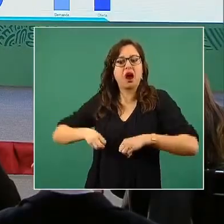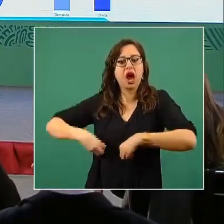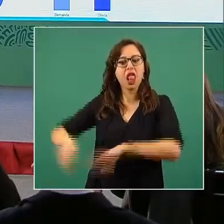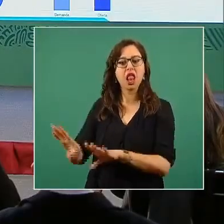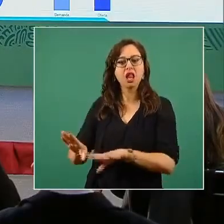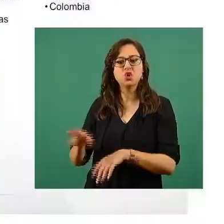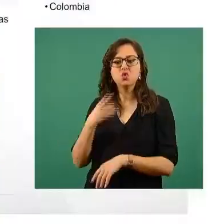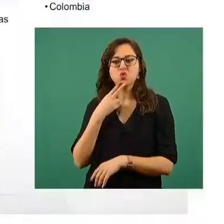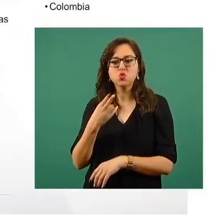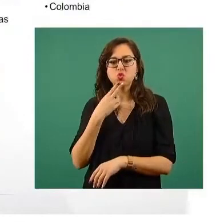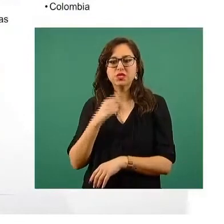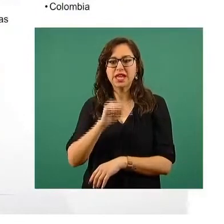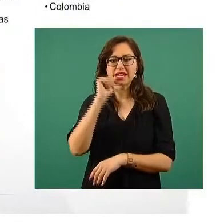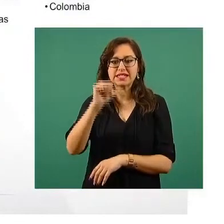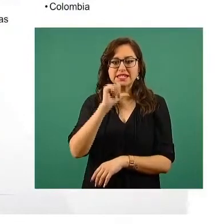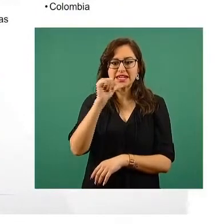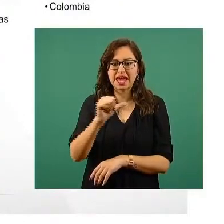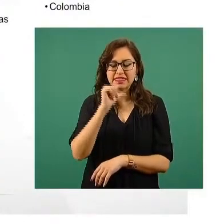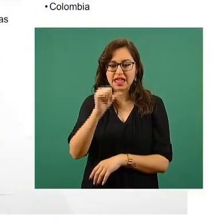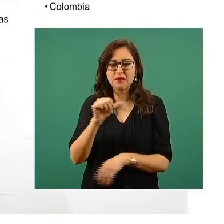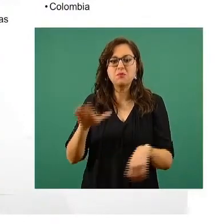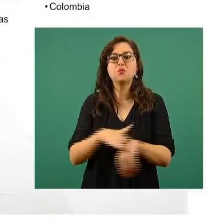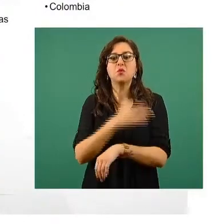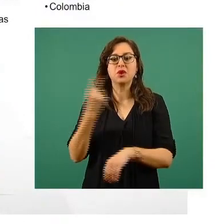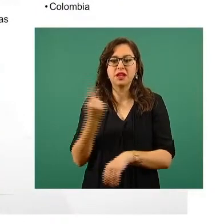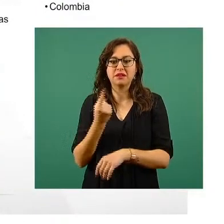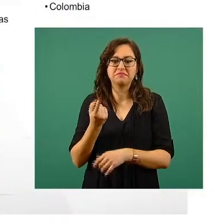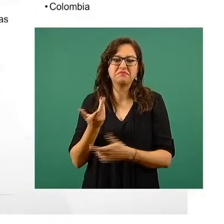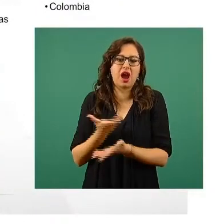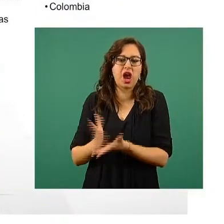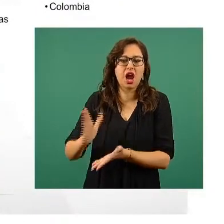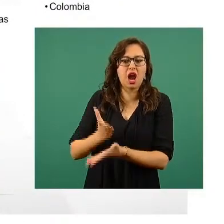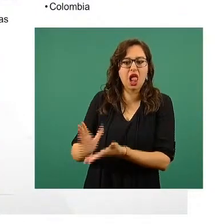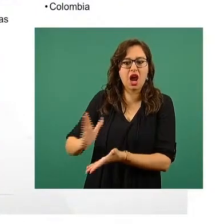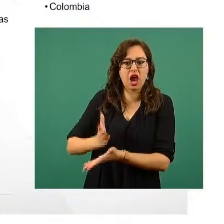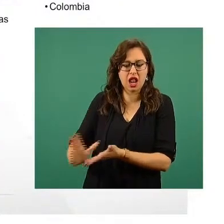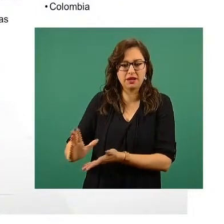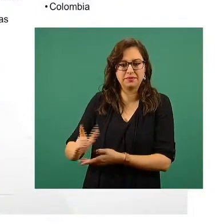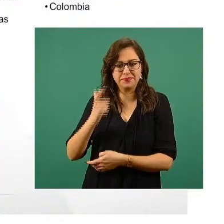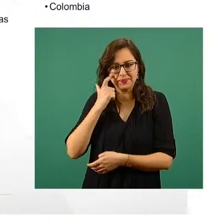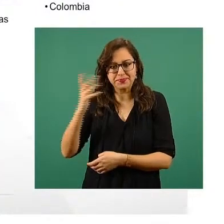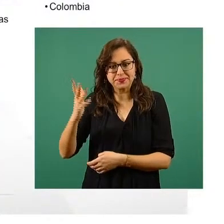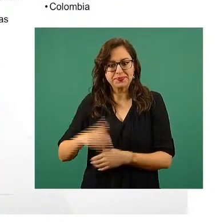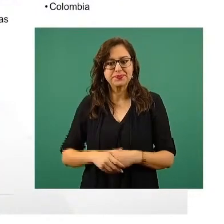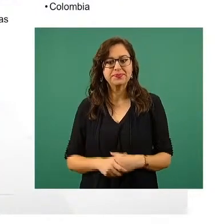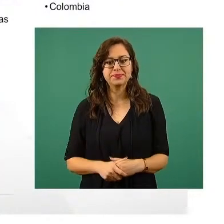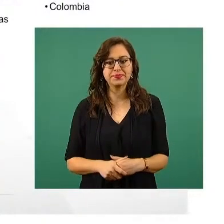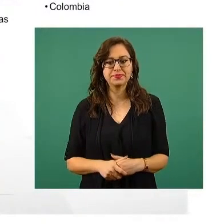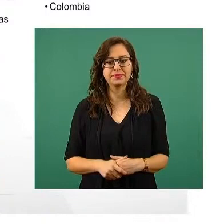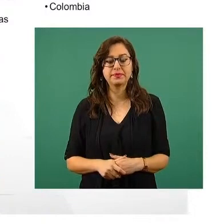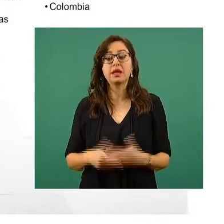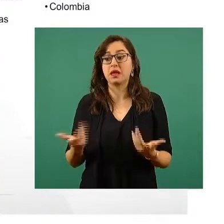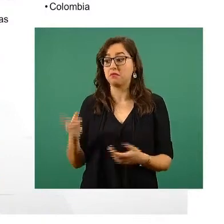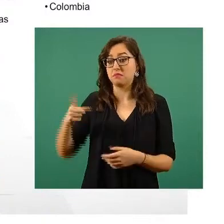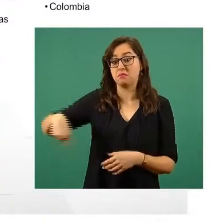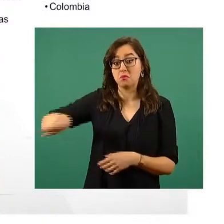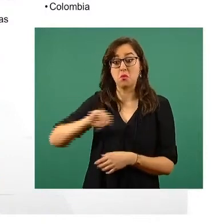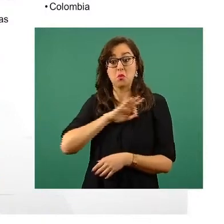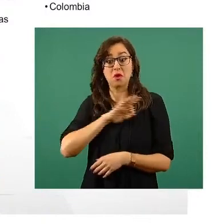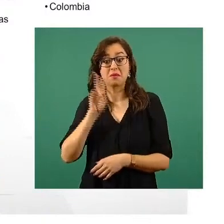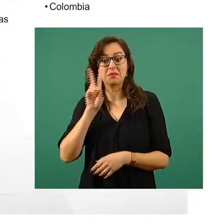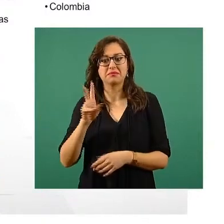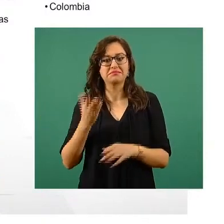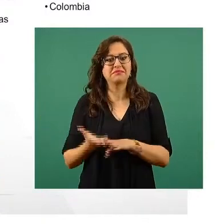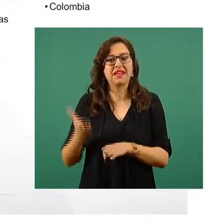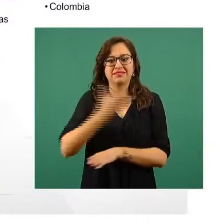en el despacho, precisamente por los criterios discriminatorios del despacho que dejó la reforma energética. La siguiente,